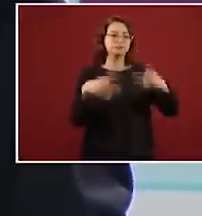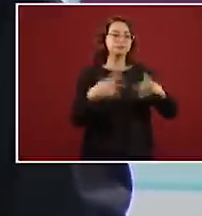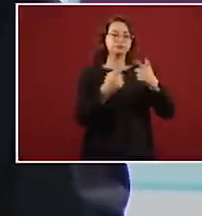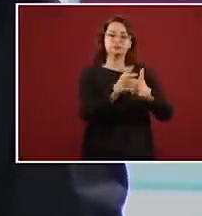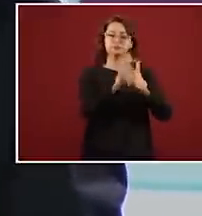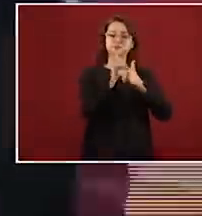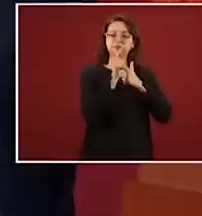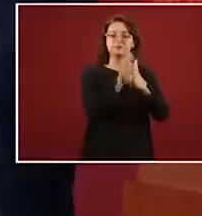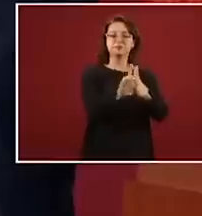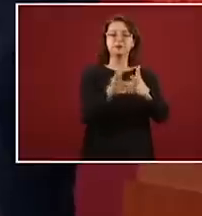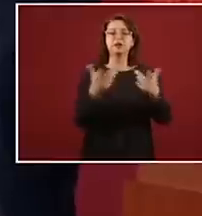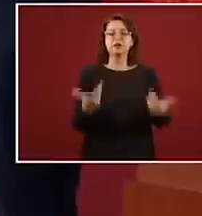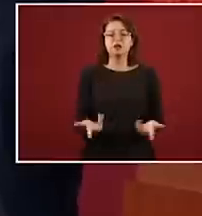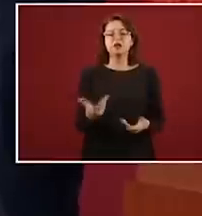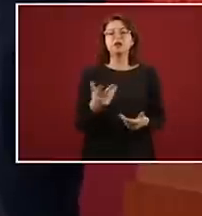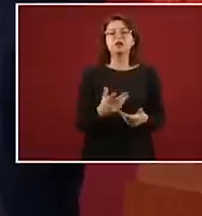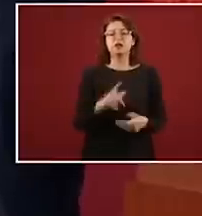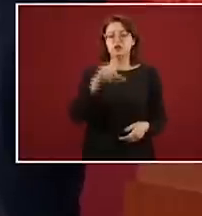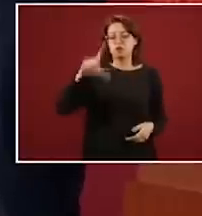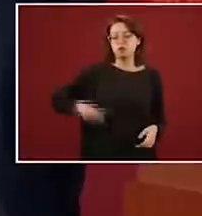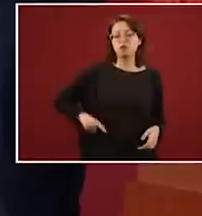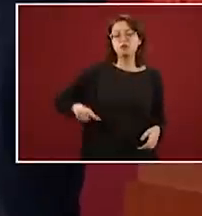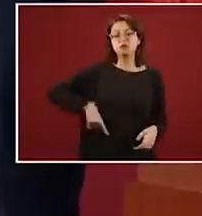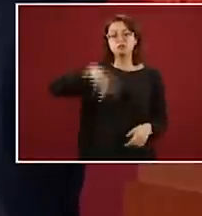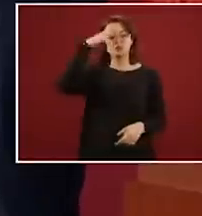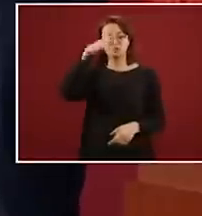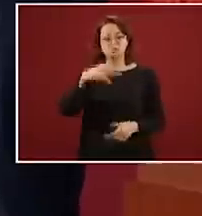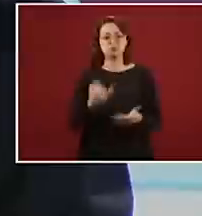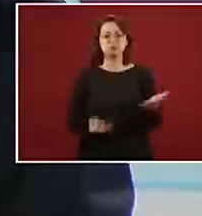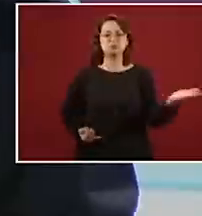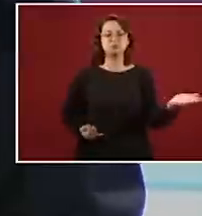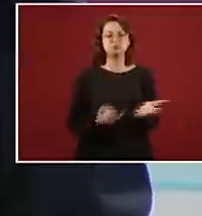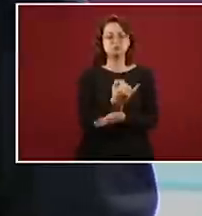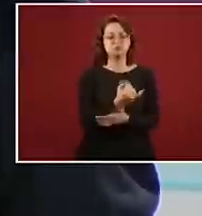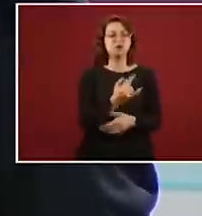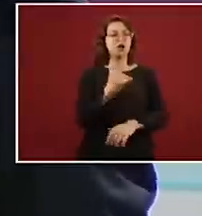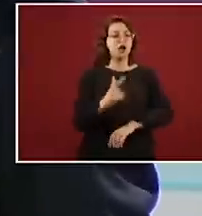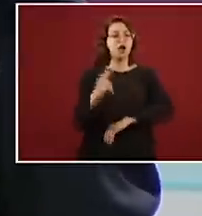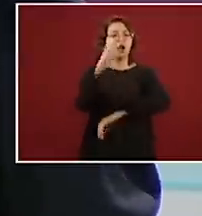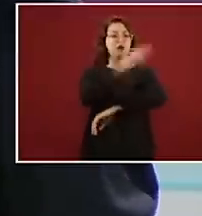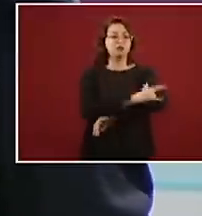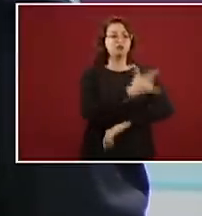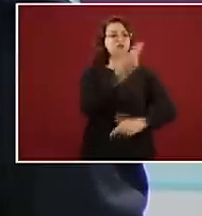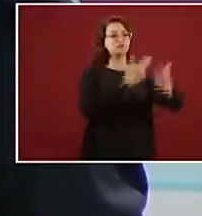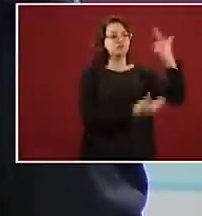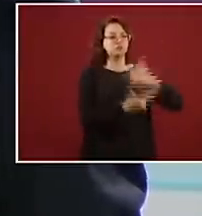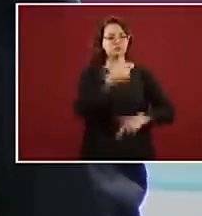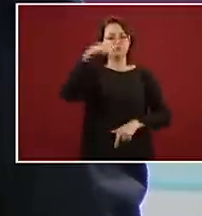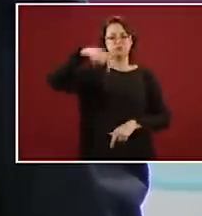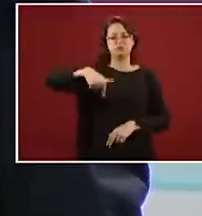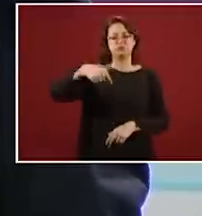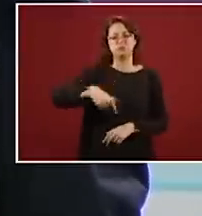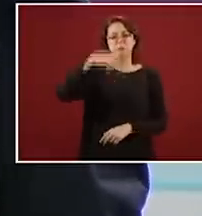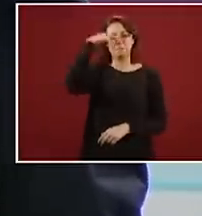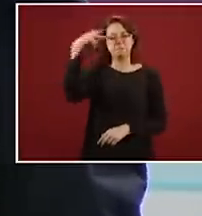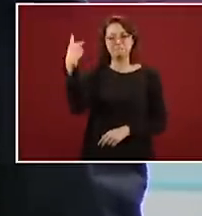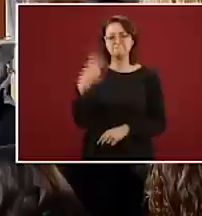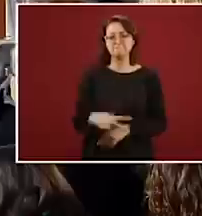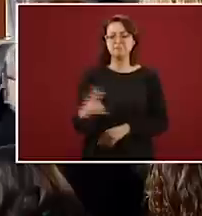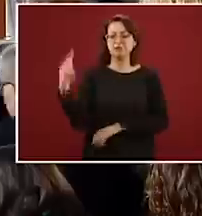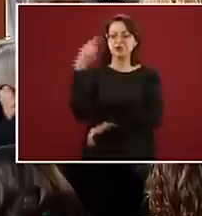que el avión regresará a territorio mexicano para, uno, su resguardo por parte de la Fuerza Aérea Mexicana,